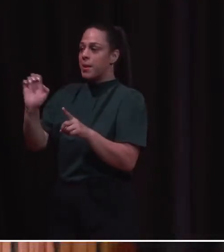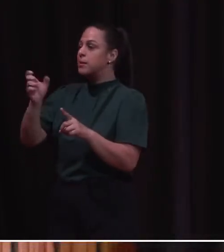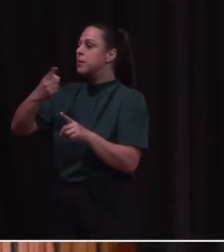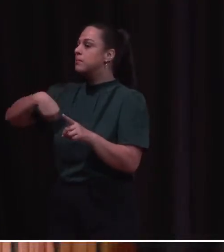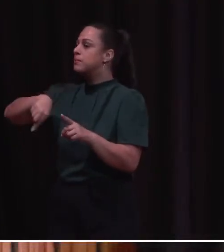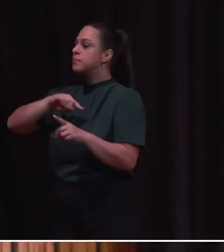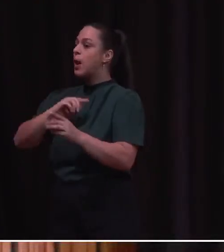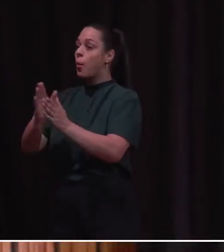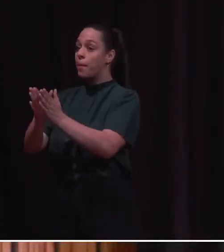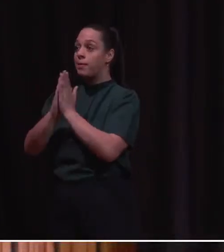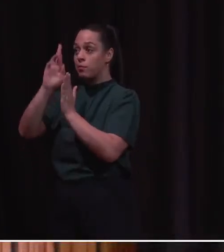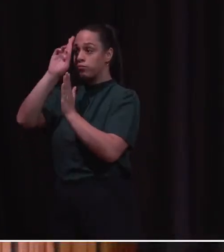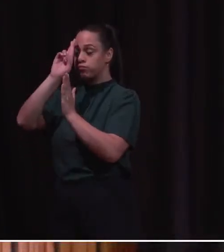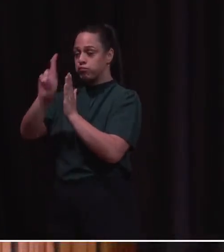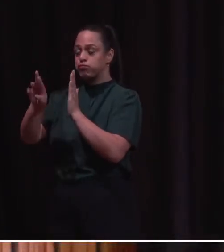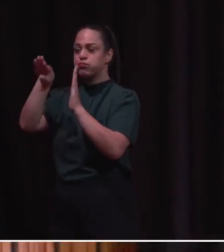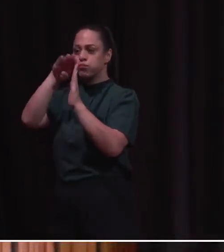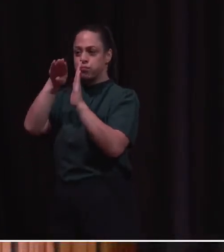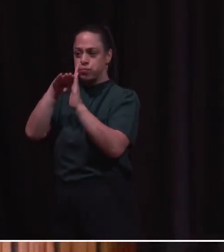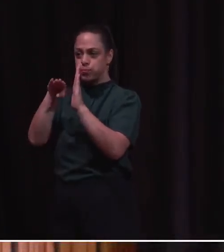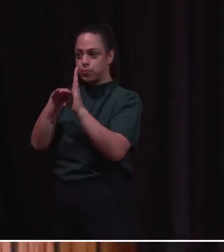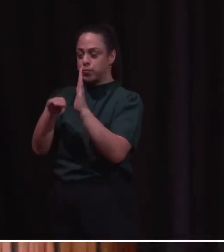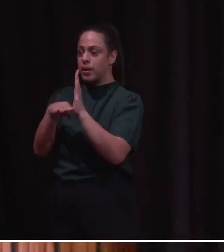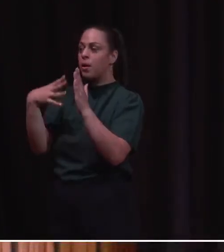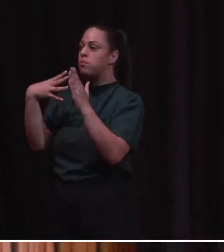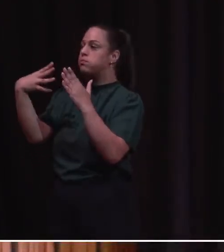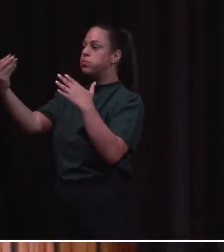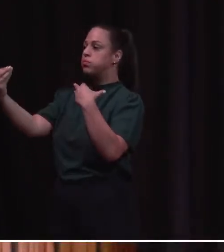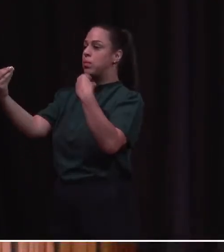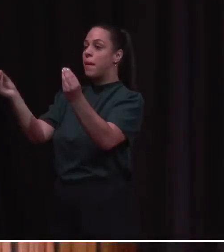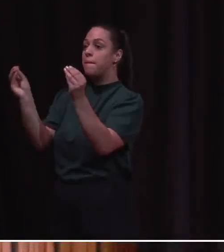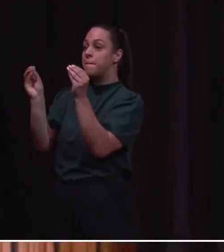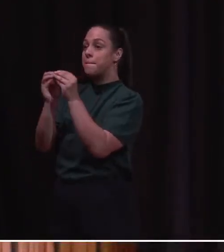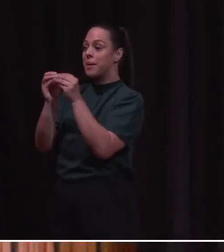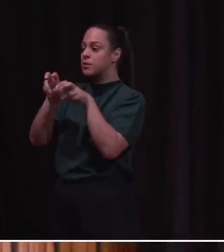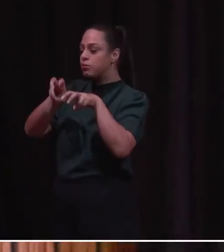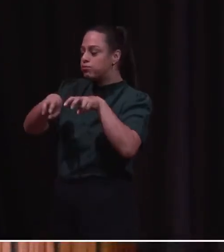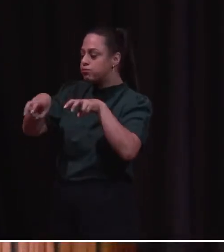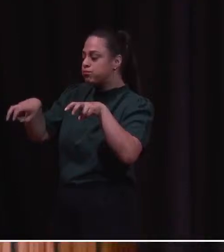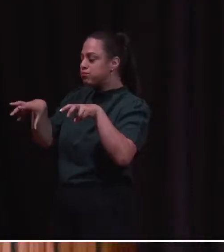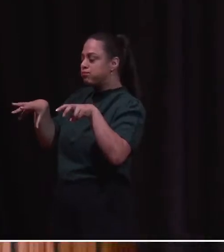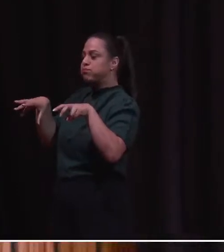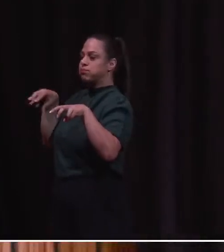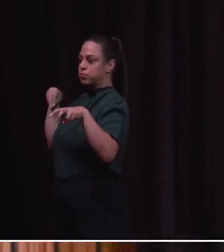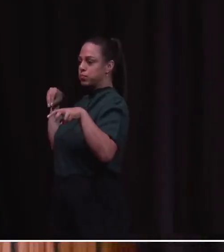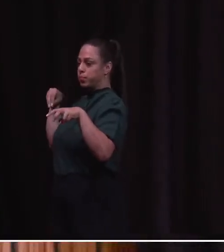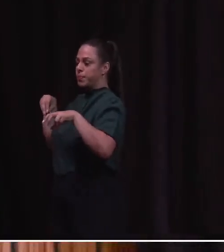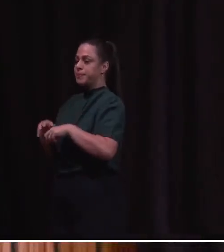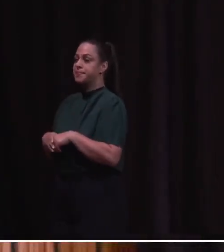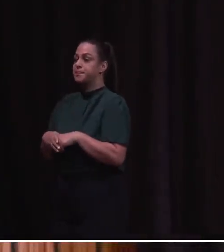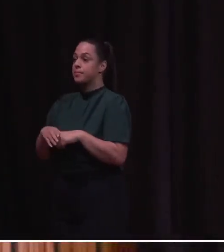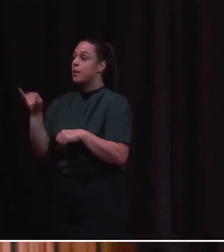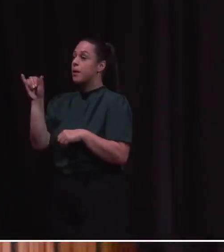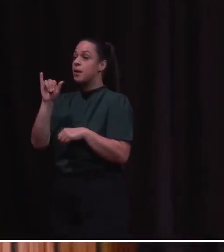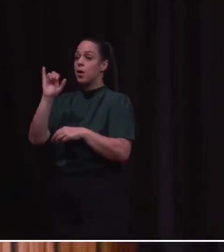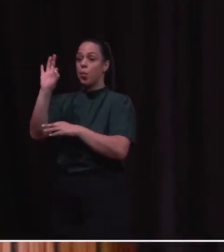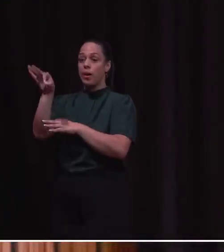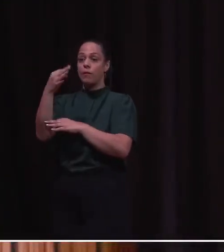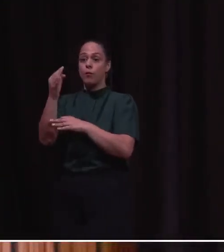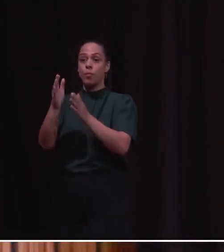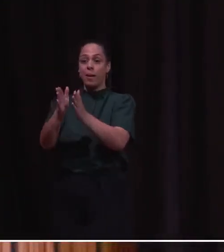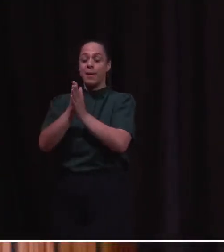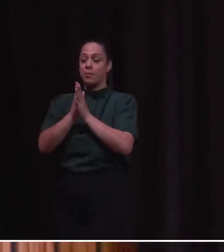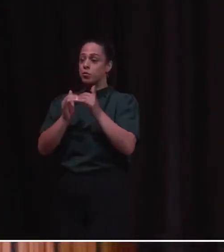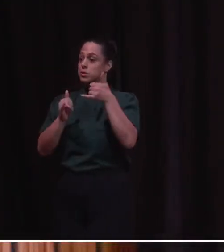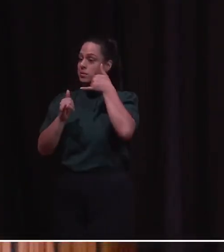solicitamos respetar dichas indicaciones y evacuar por las zonas más cercanas a sus asientos. De igual manera, les solicitamos apagar